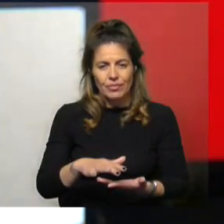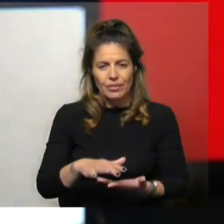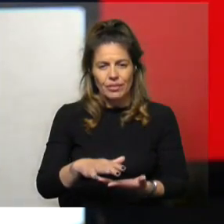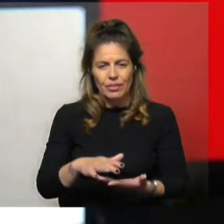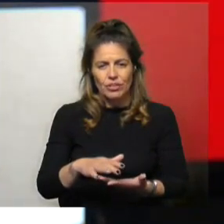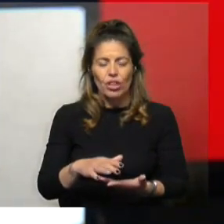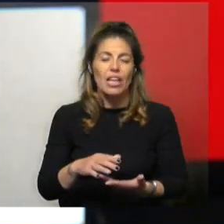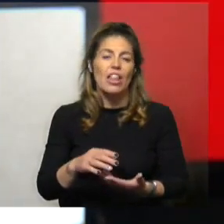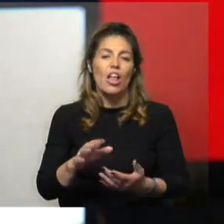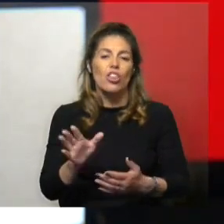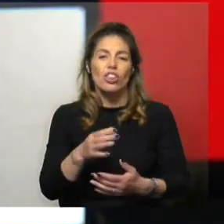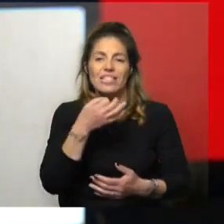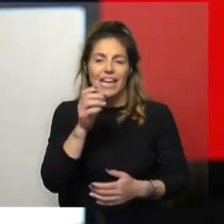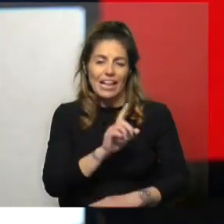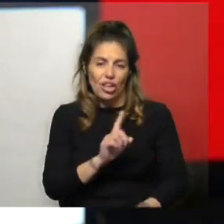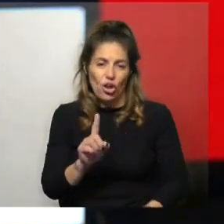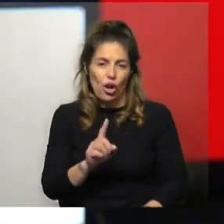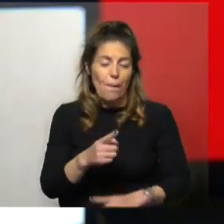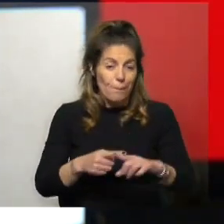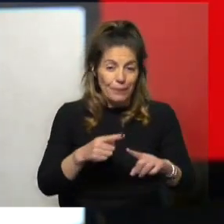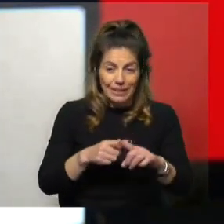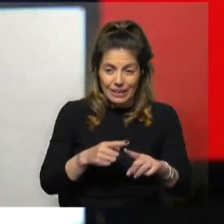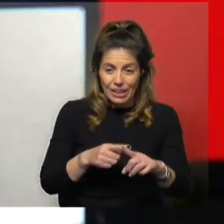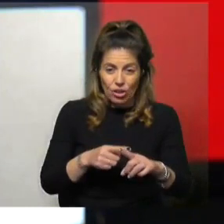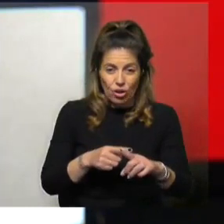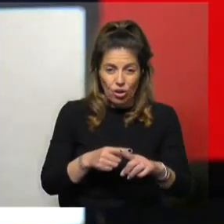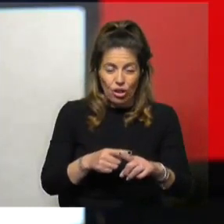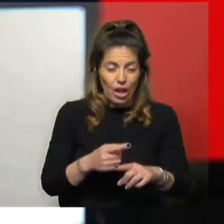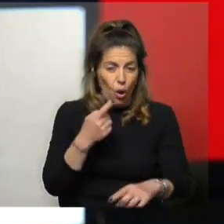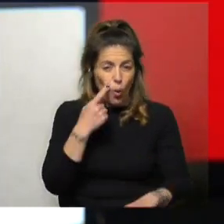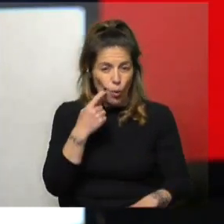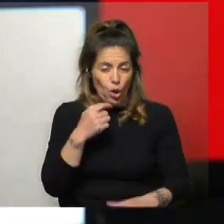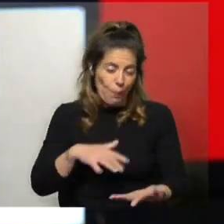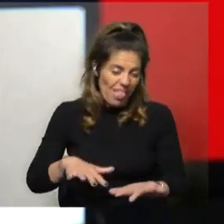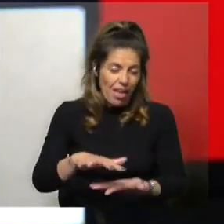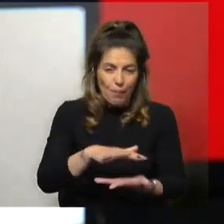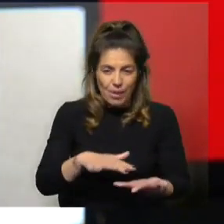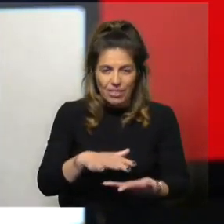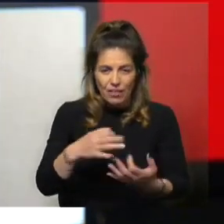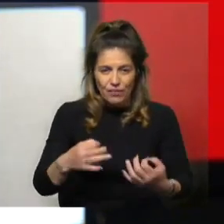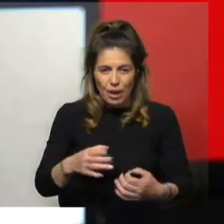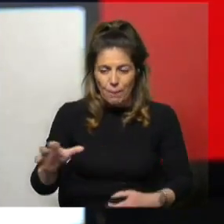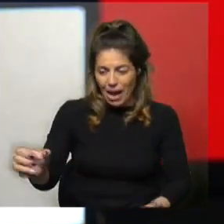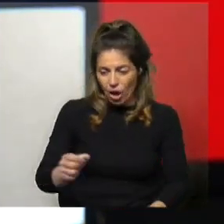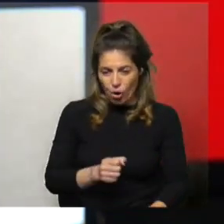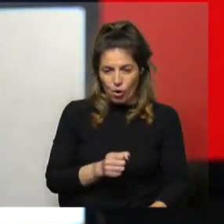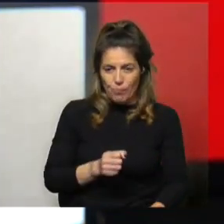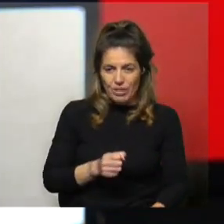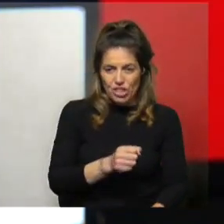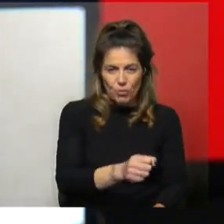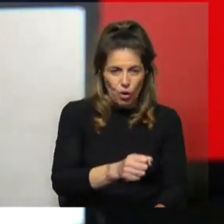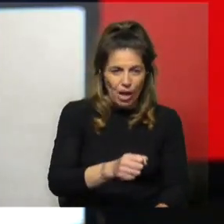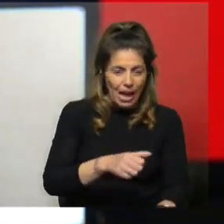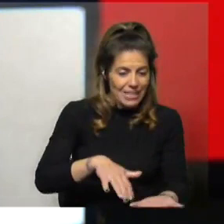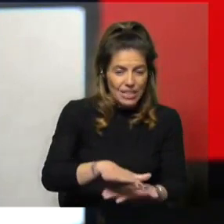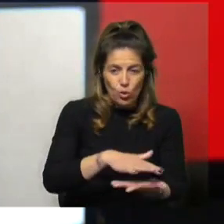negaban y mi tío que era que era un un hombre de ambiente me agarró y me llevó al piringundin